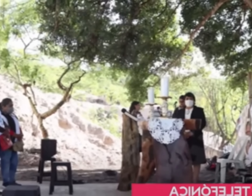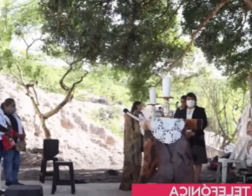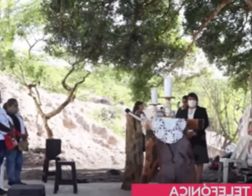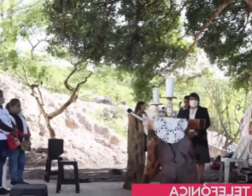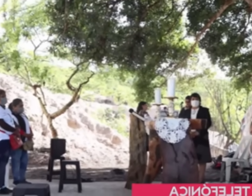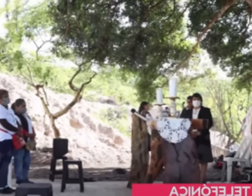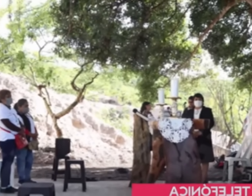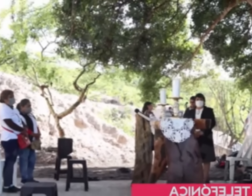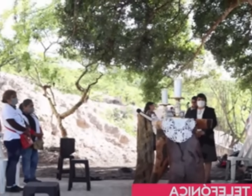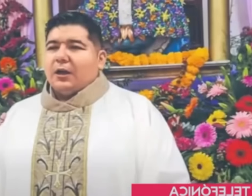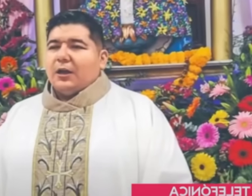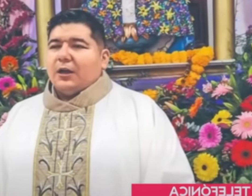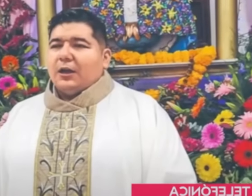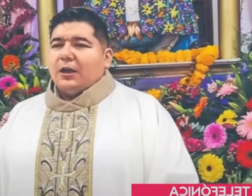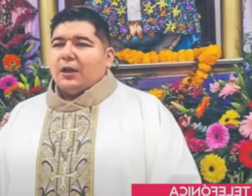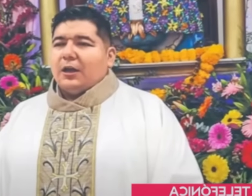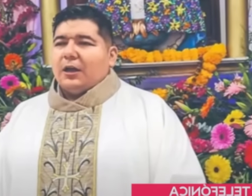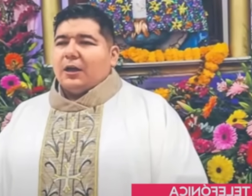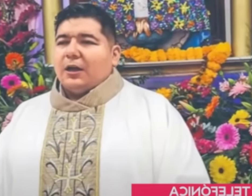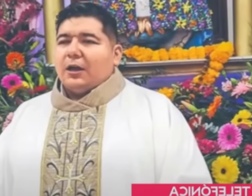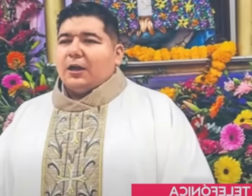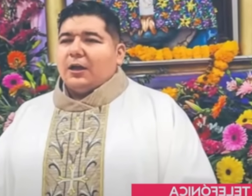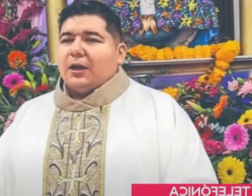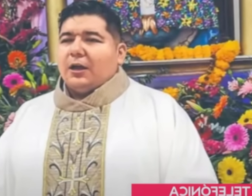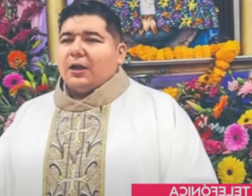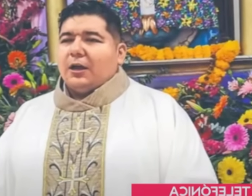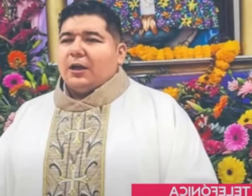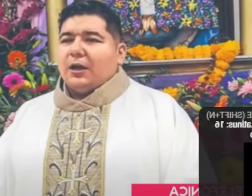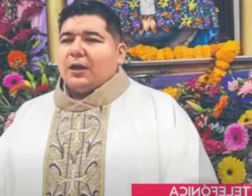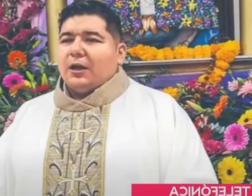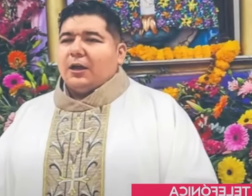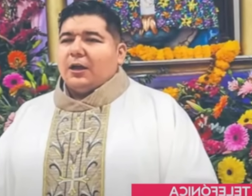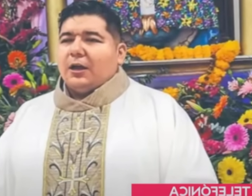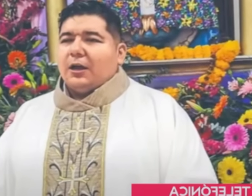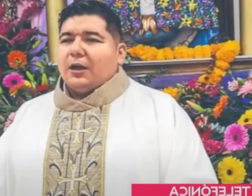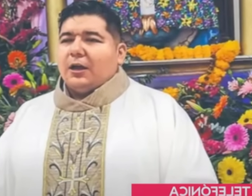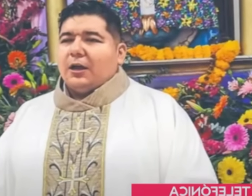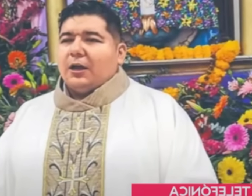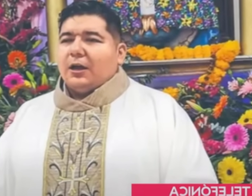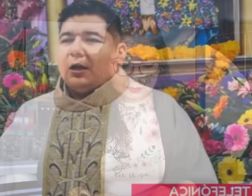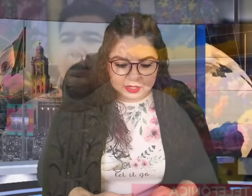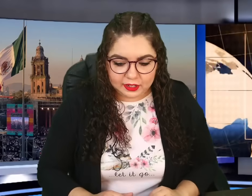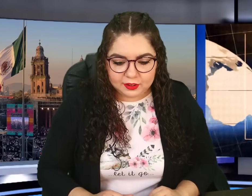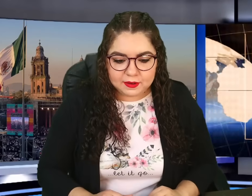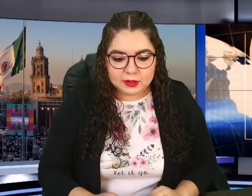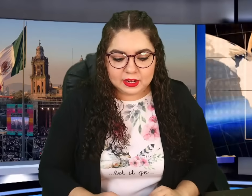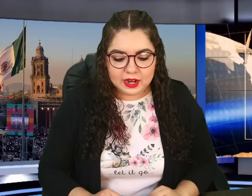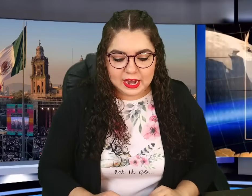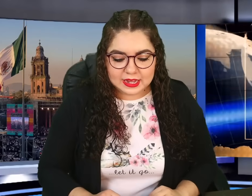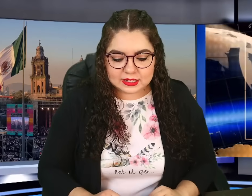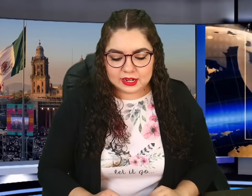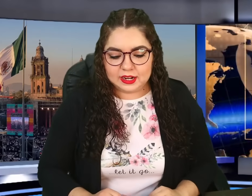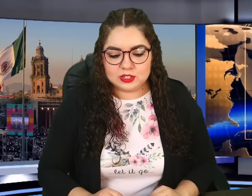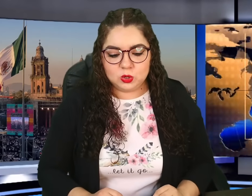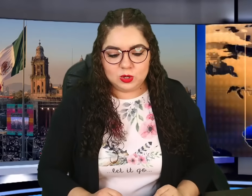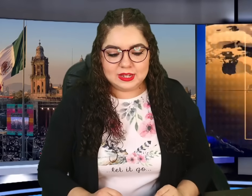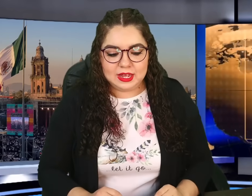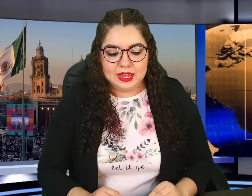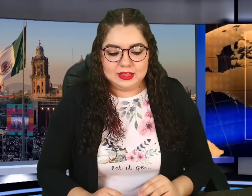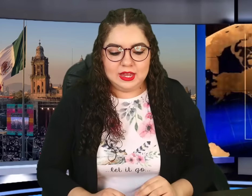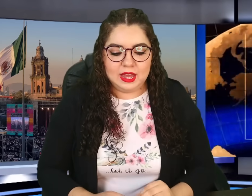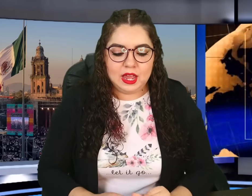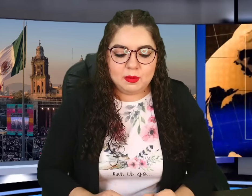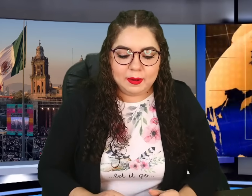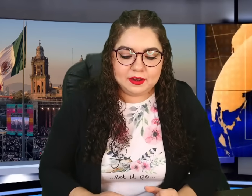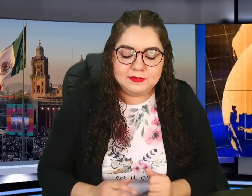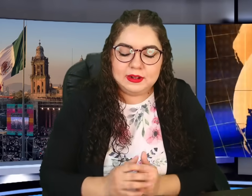para muchas cosas. Entonces, en ese, así es como... Bueno, pues ahí está, mi querida familia, las declaraciones